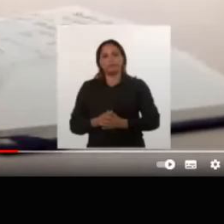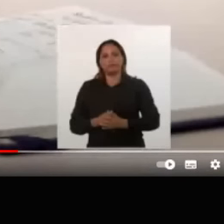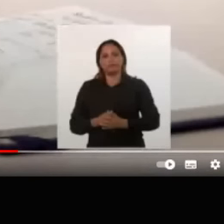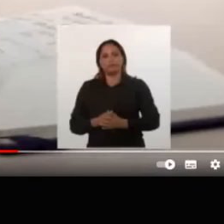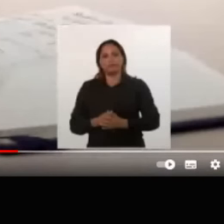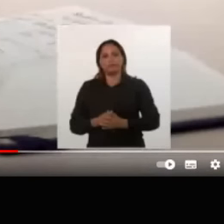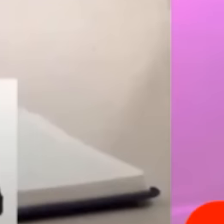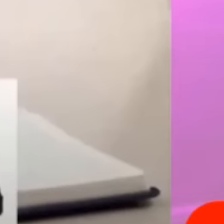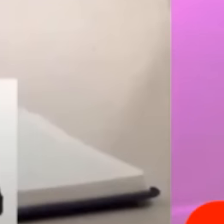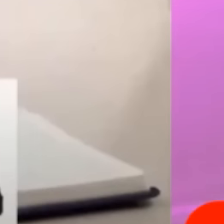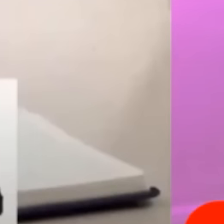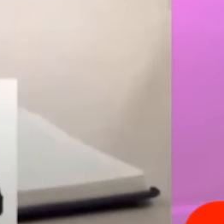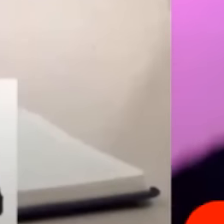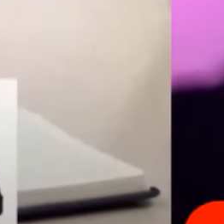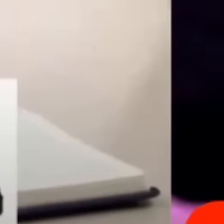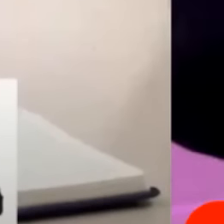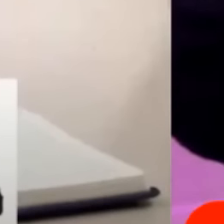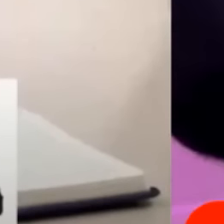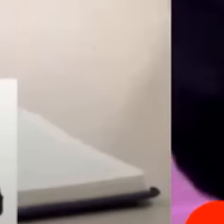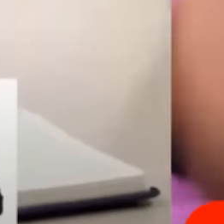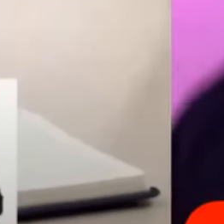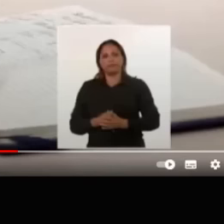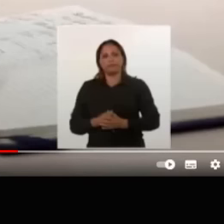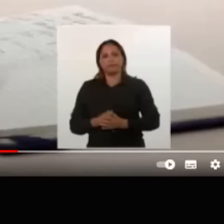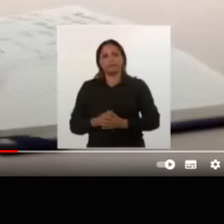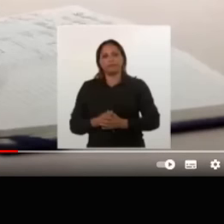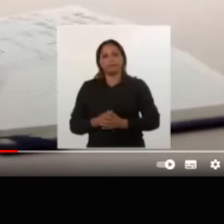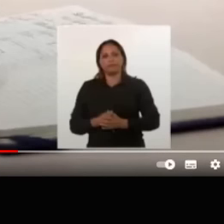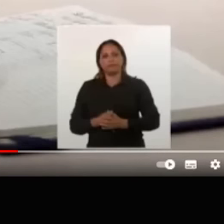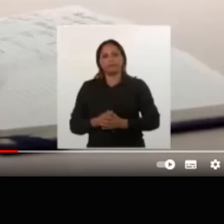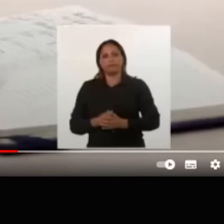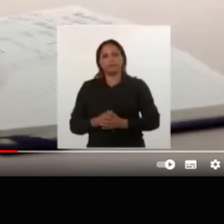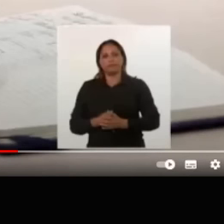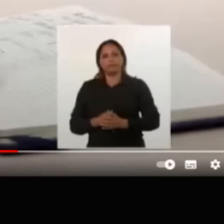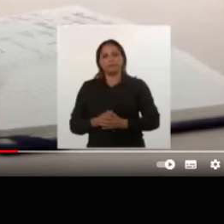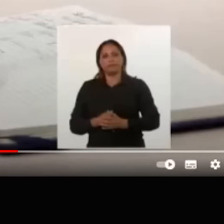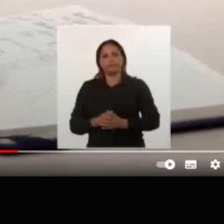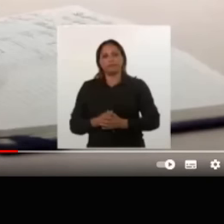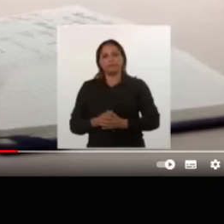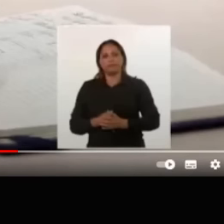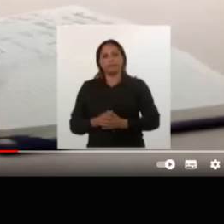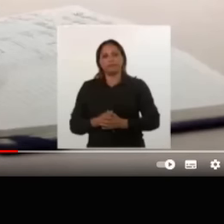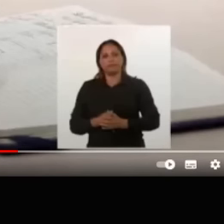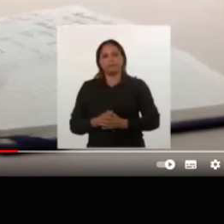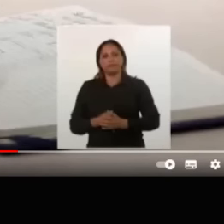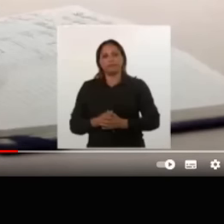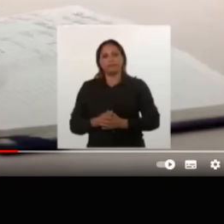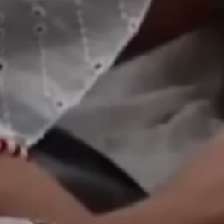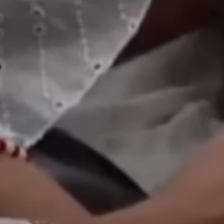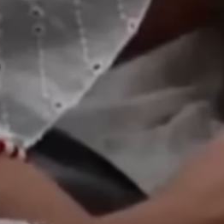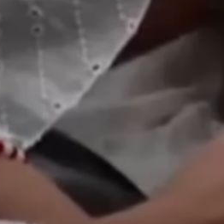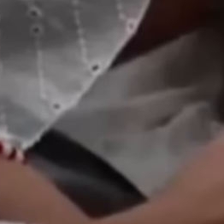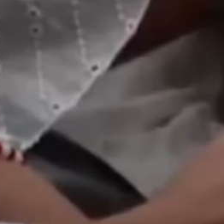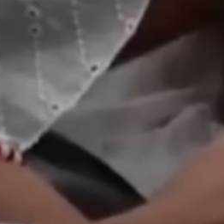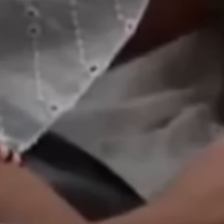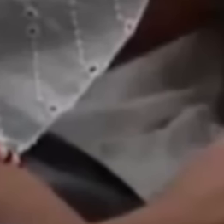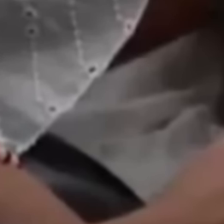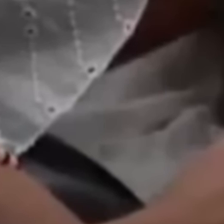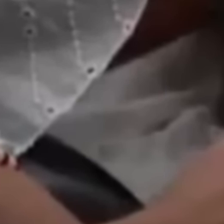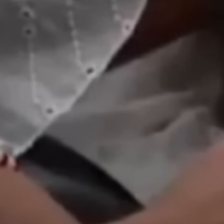ellas ahí yo quisiera a ver qué tanta qué tanta tinta gastan esta gente escribiendo porquería Mira